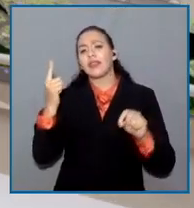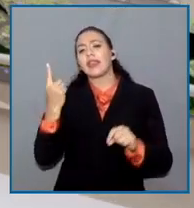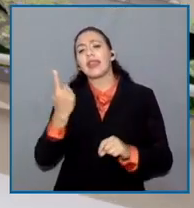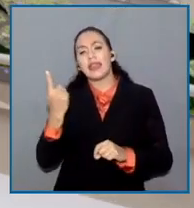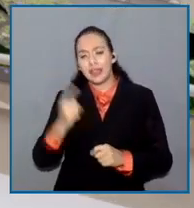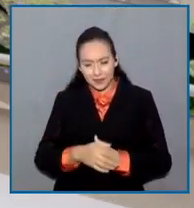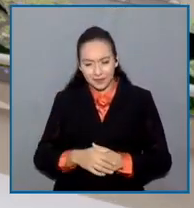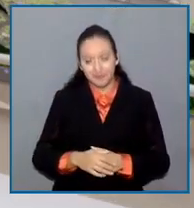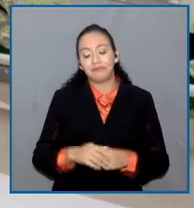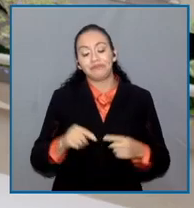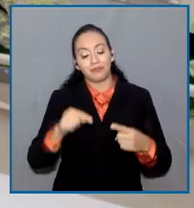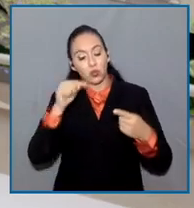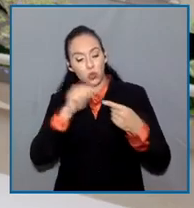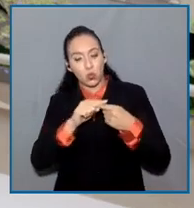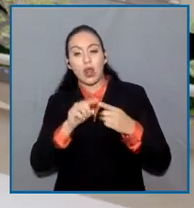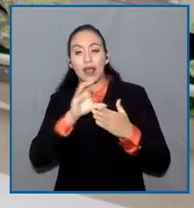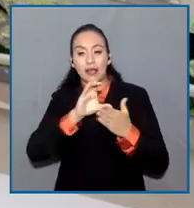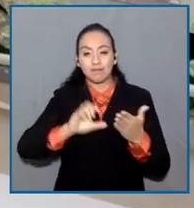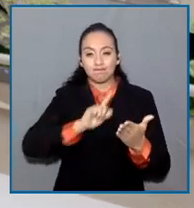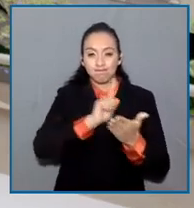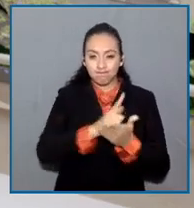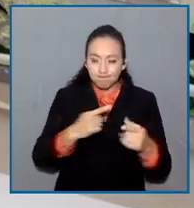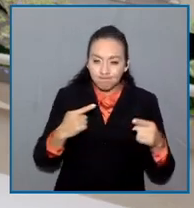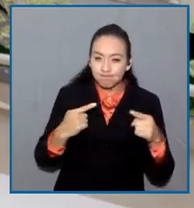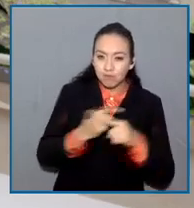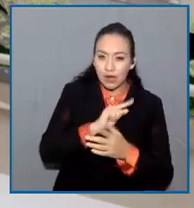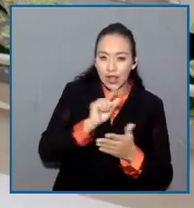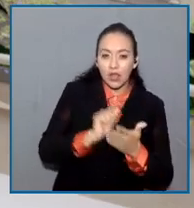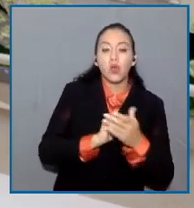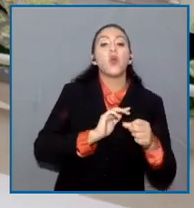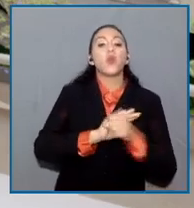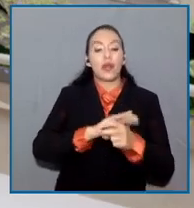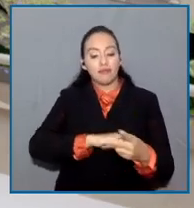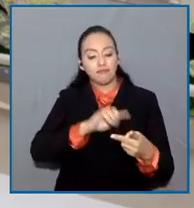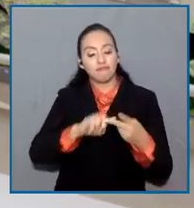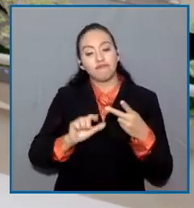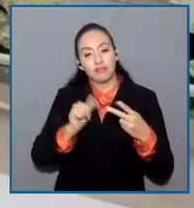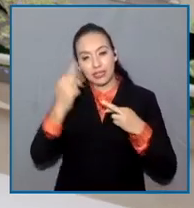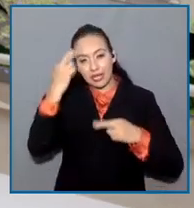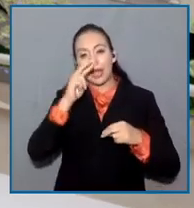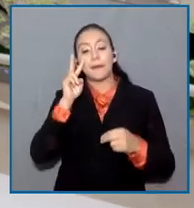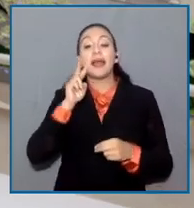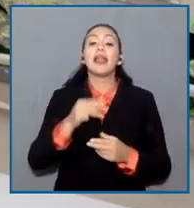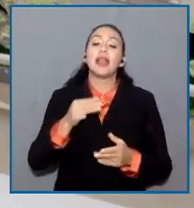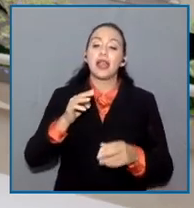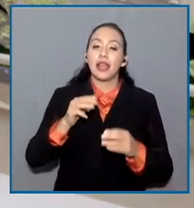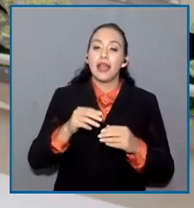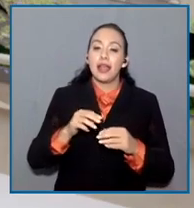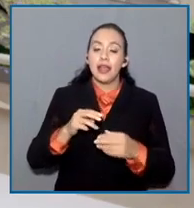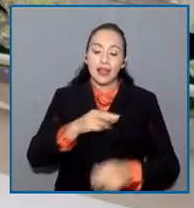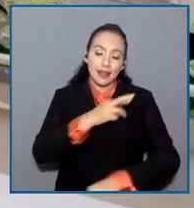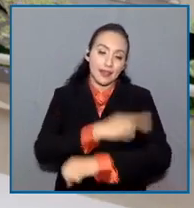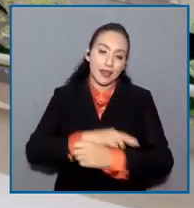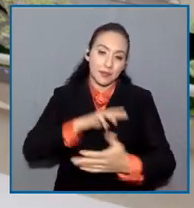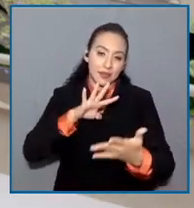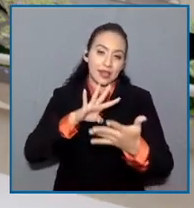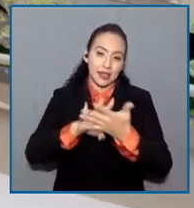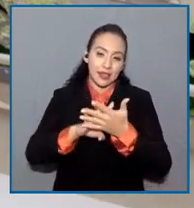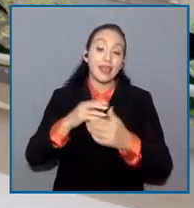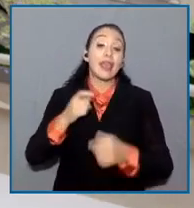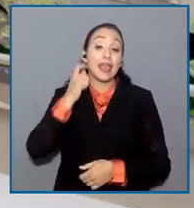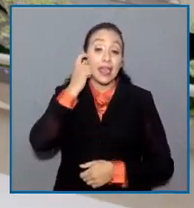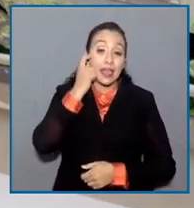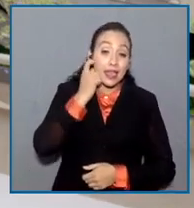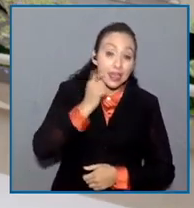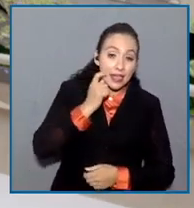controversia constitucional en las que se pide invalidar disposiciones del Código Penal del Estado de Guerrero y de leyes de ingresos